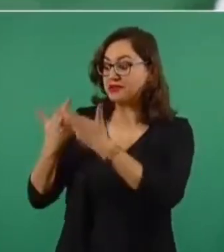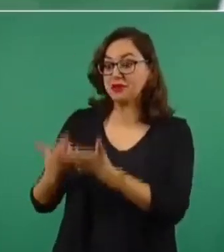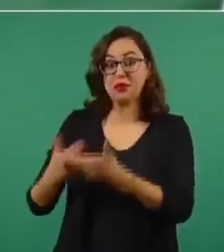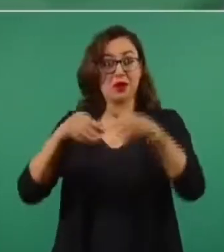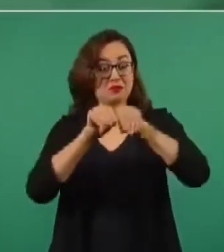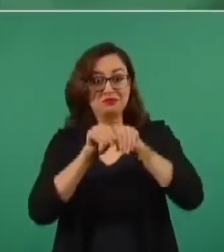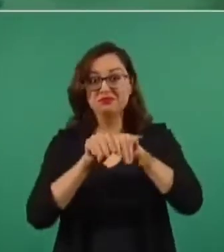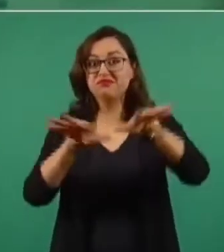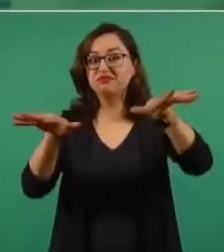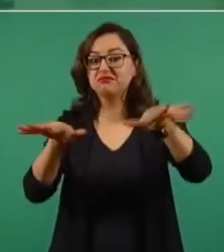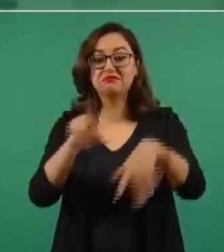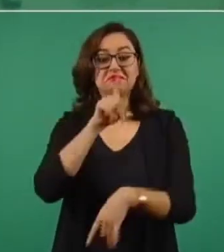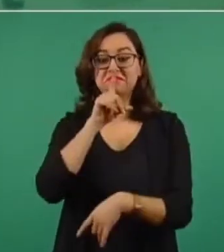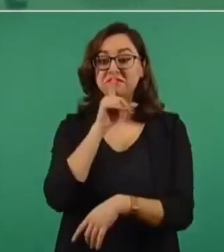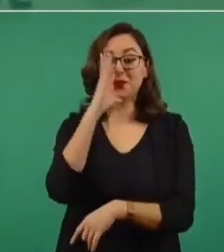energía eléctrica a la red.